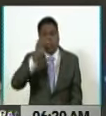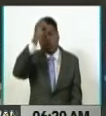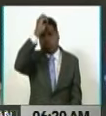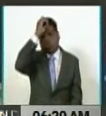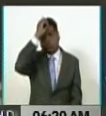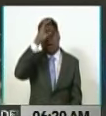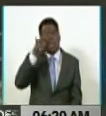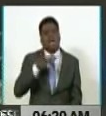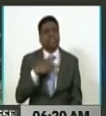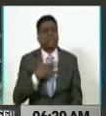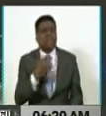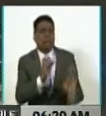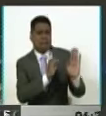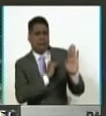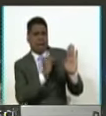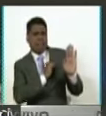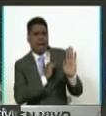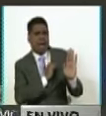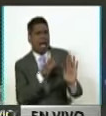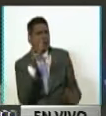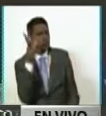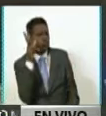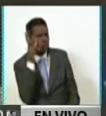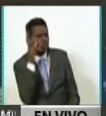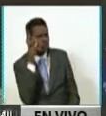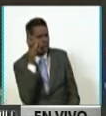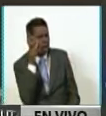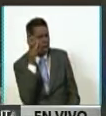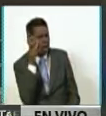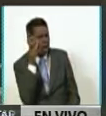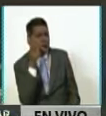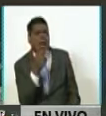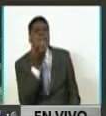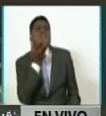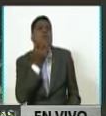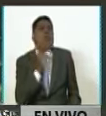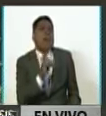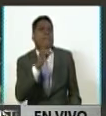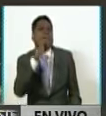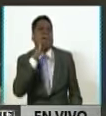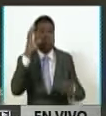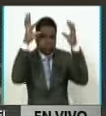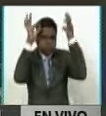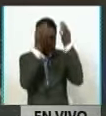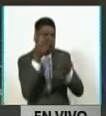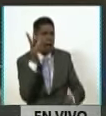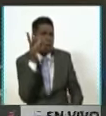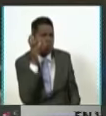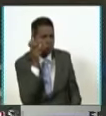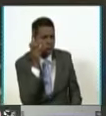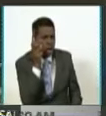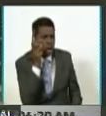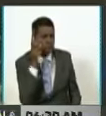terror al escuchar a un Ezequiel Zamora, oligarcas